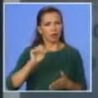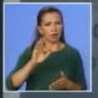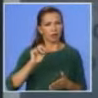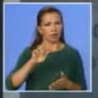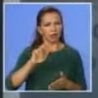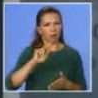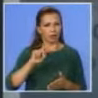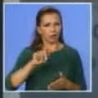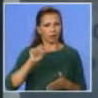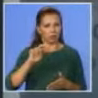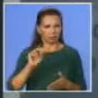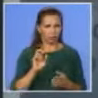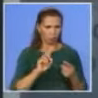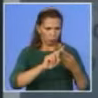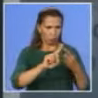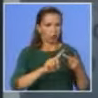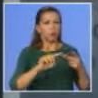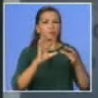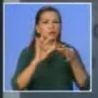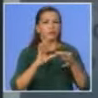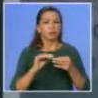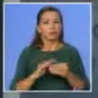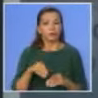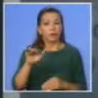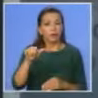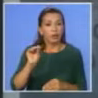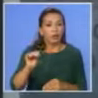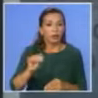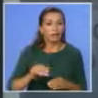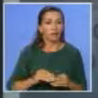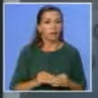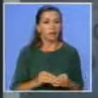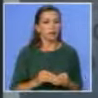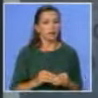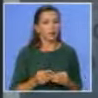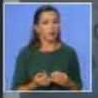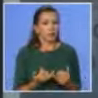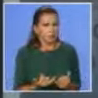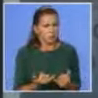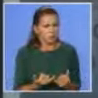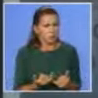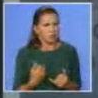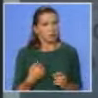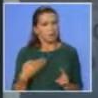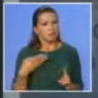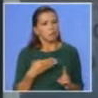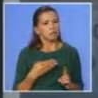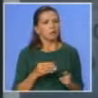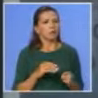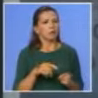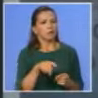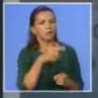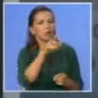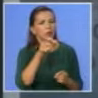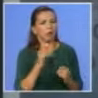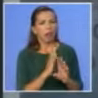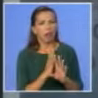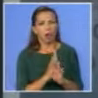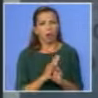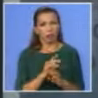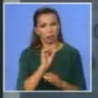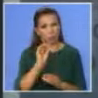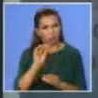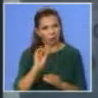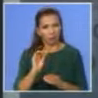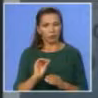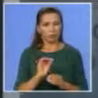mensajes. Y el otro mensaje dice: oye, ñaño, tengo una vuelta ahorita, voy a hablar con los manes y te aviso que hay un billete por